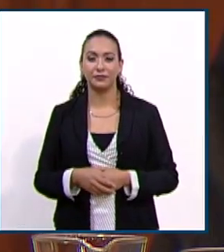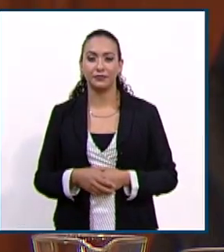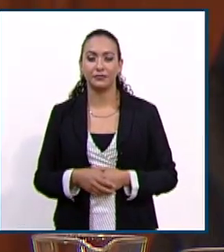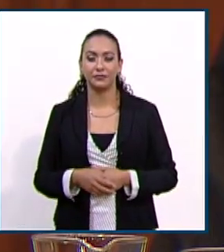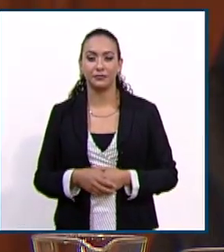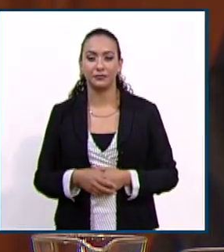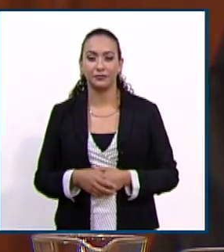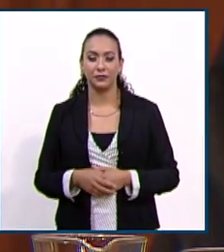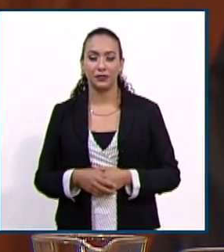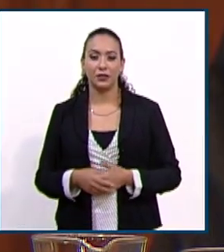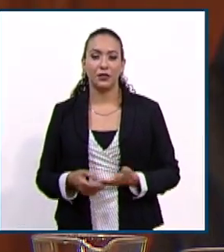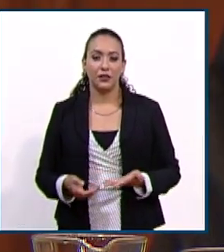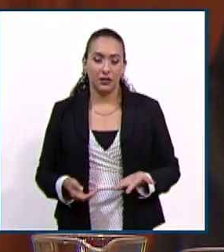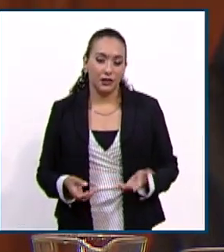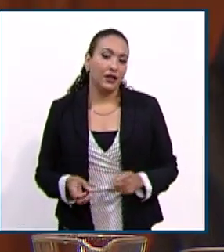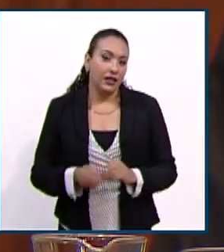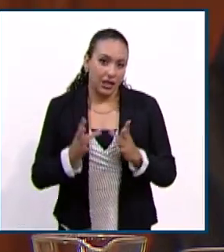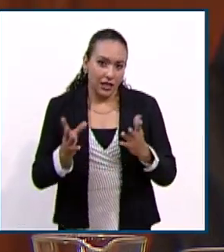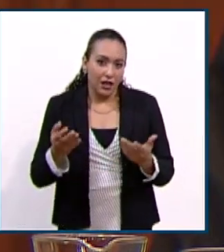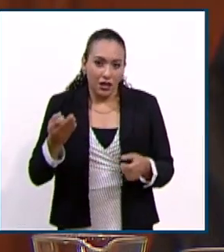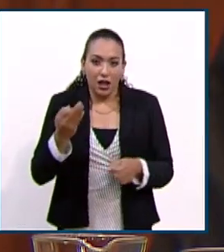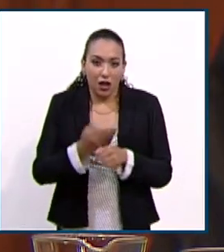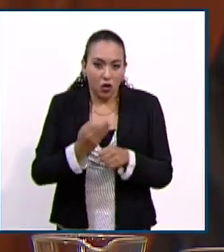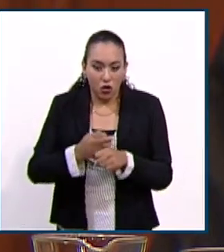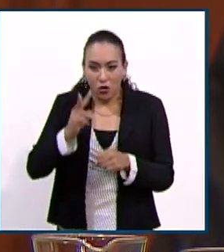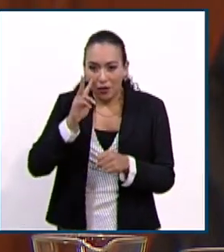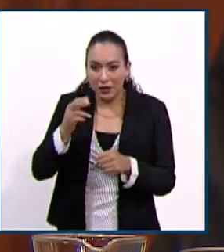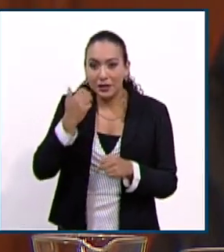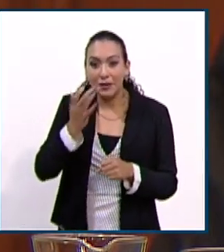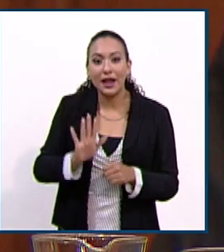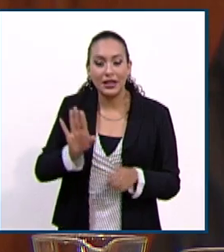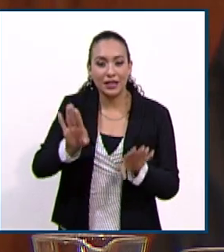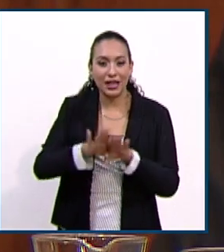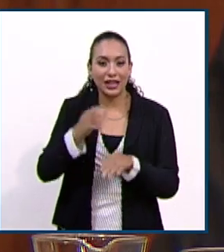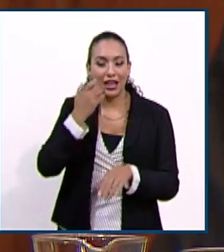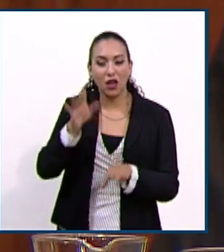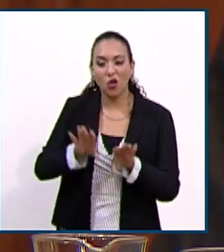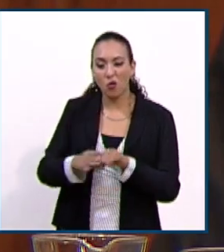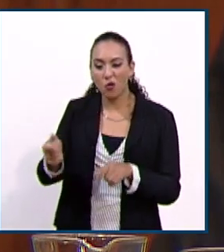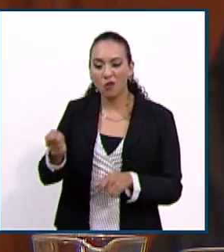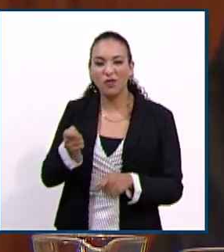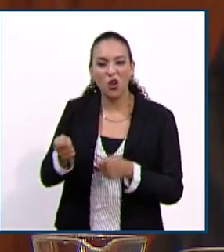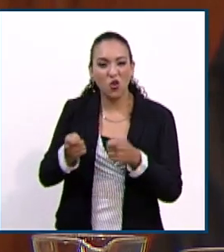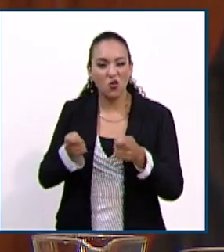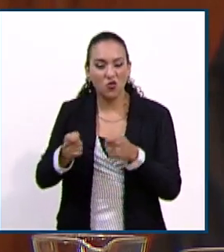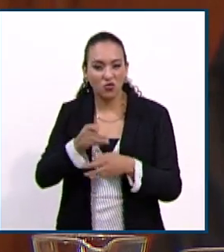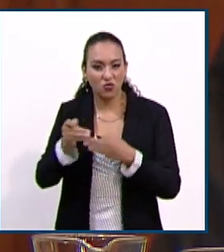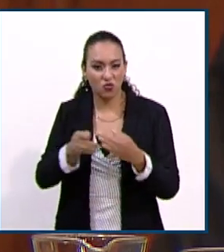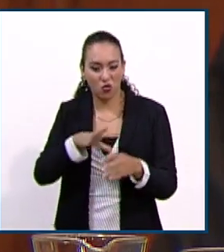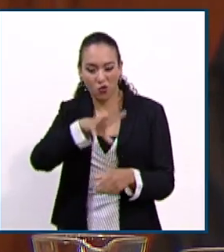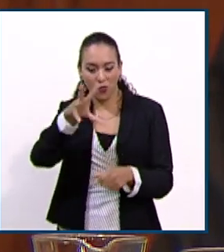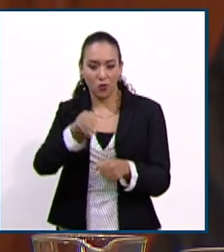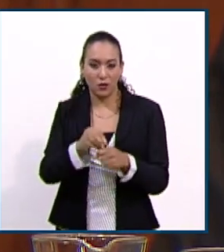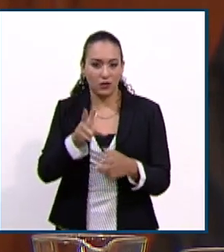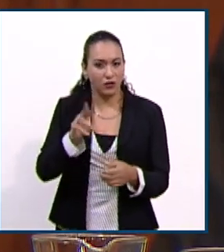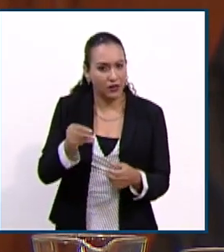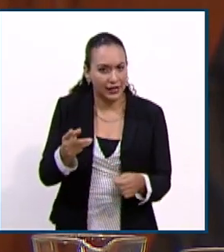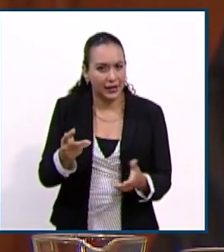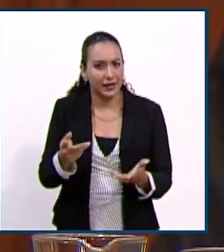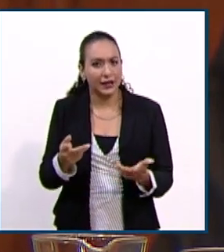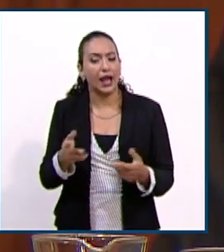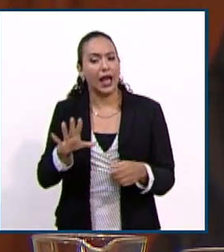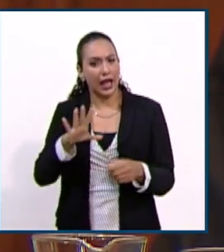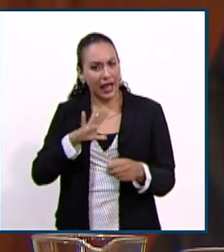Porque estamos tentados a presidencialismos absolutos, en donde el papel del Congreso puede ser residual en mayorías, en donde el